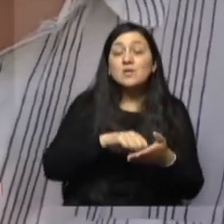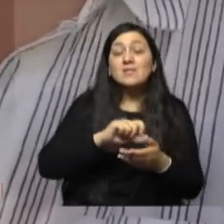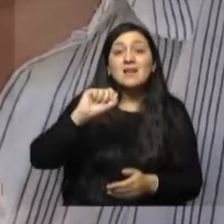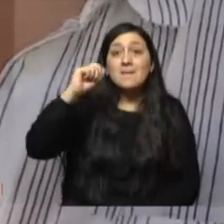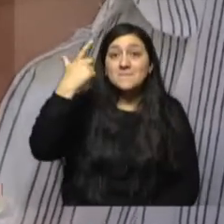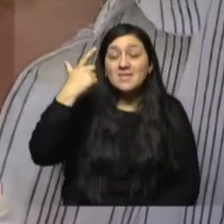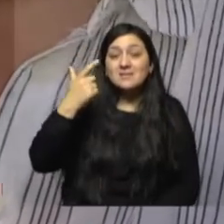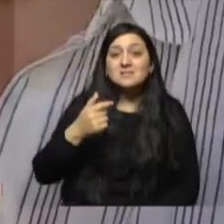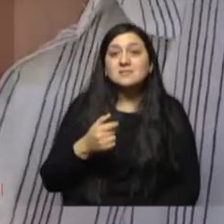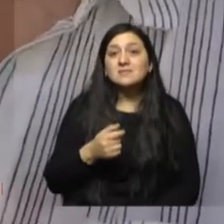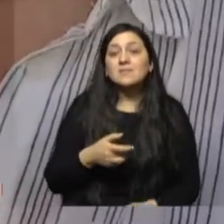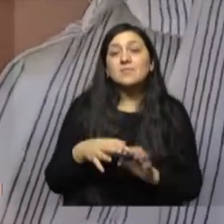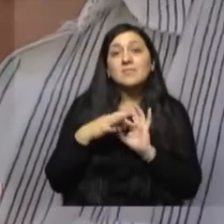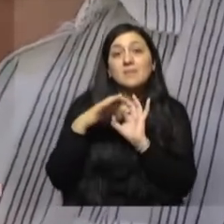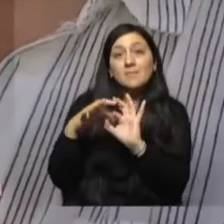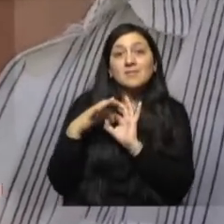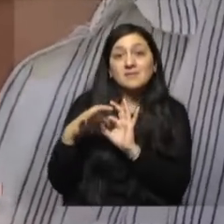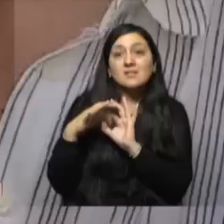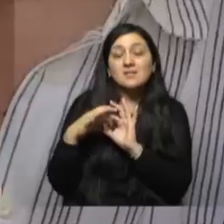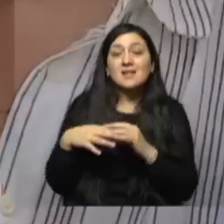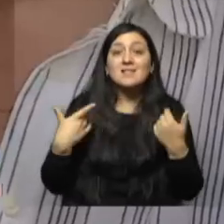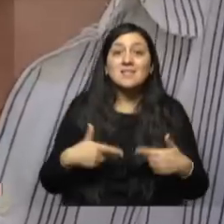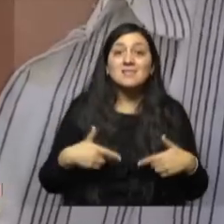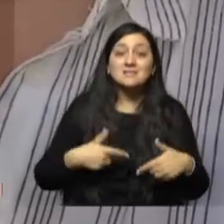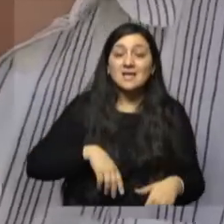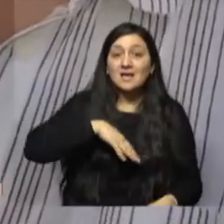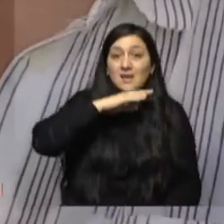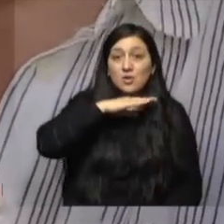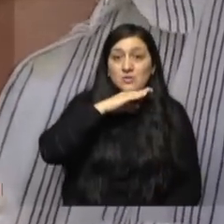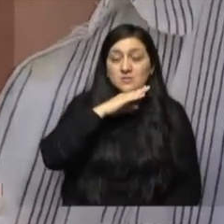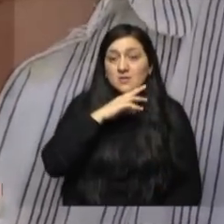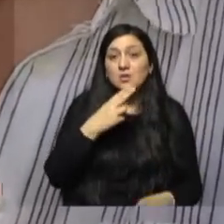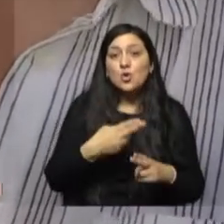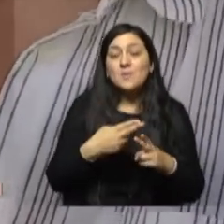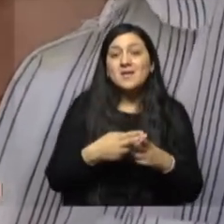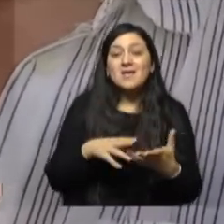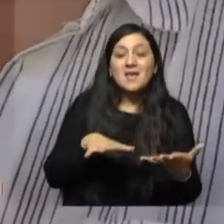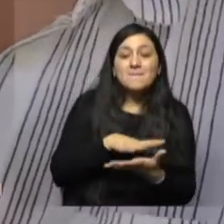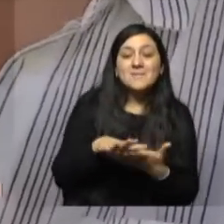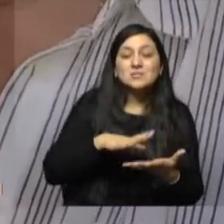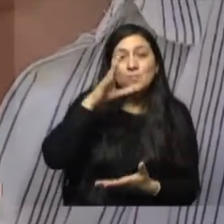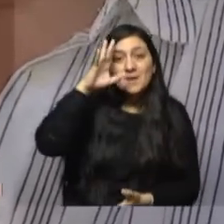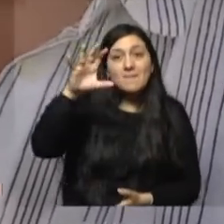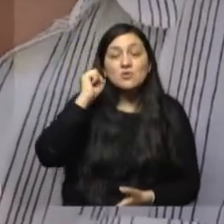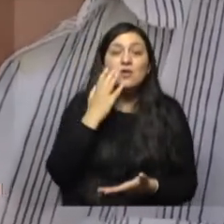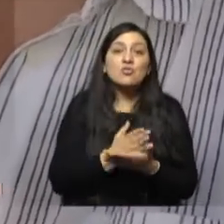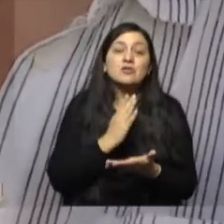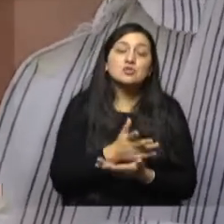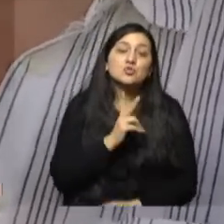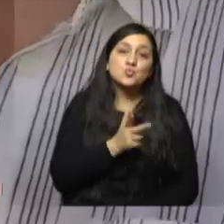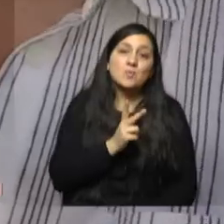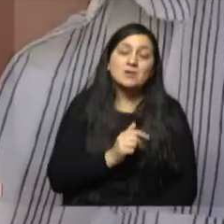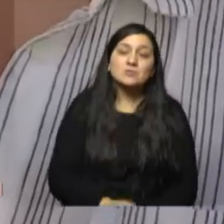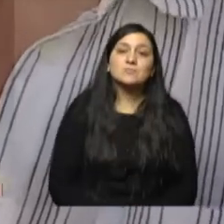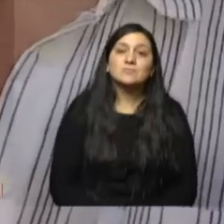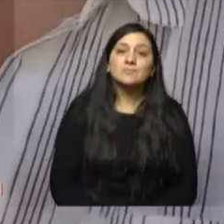Piedras, dependiente de la Intendencia de Canelones, que era el Espacio para la Memoria y los Derechos Humanos Kika